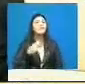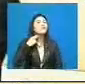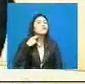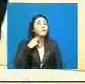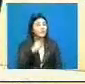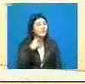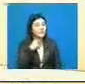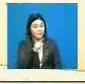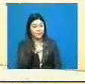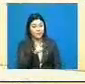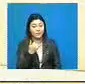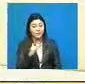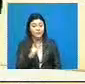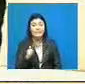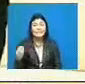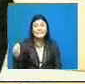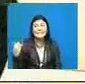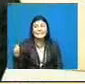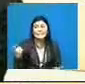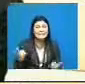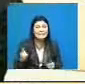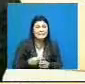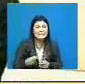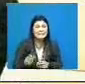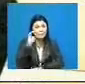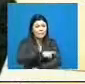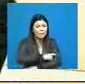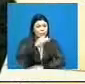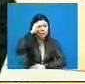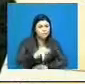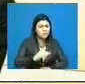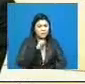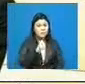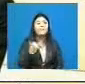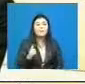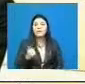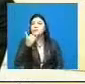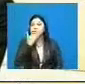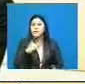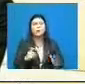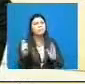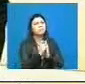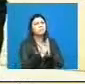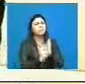cuando ya se insinuaba la caída de los precios del petróleo, la agencia calificadora Fitch la calificación de Colombia refleja un marco de